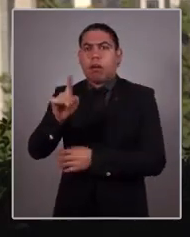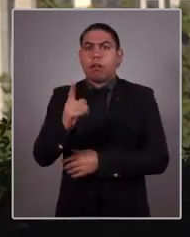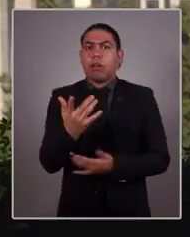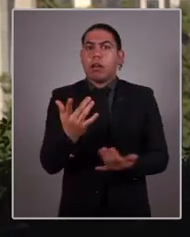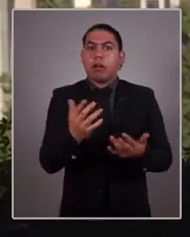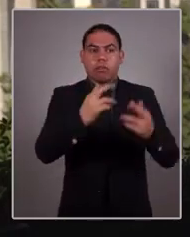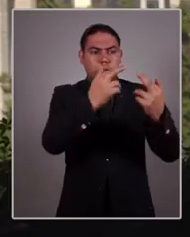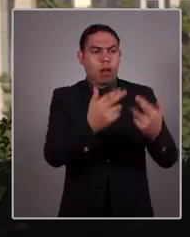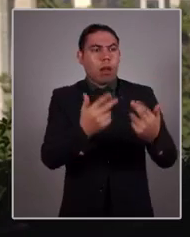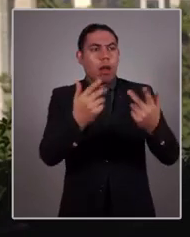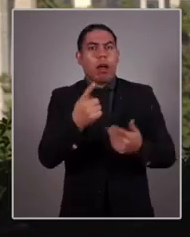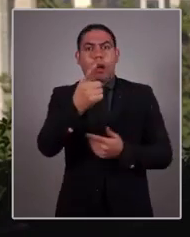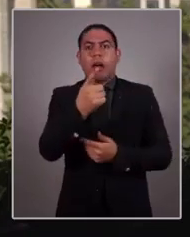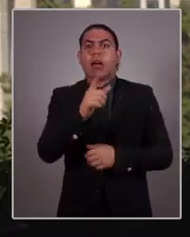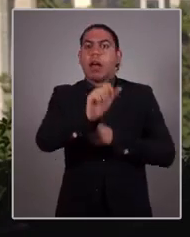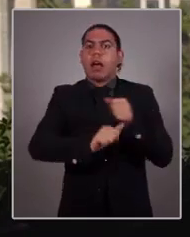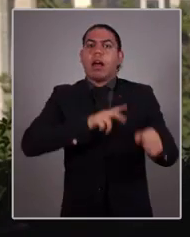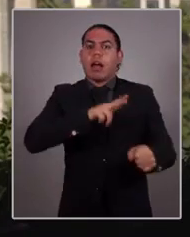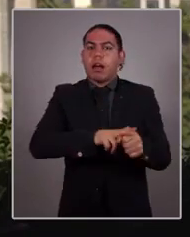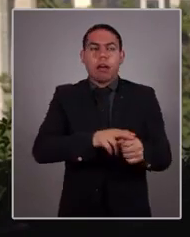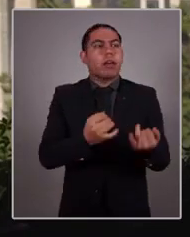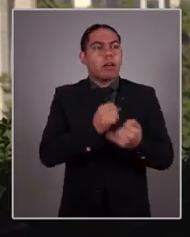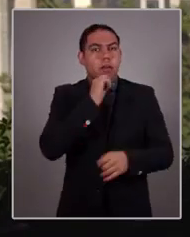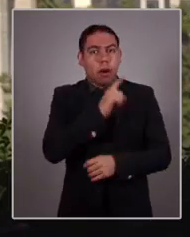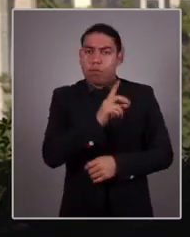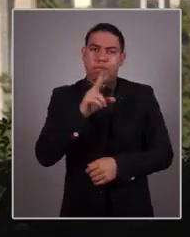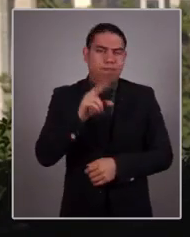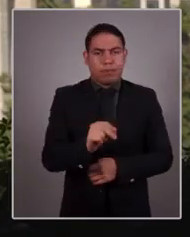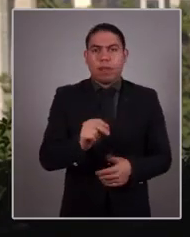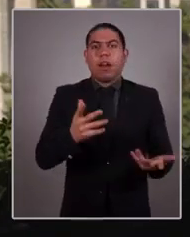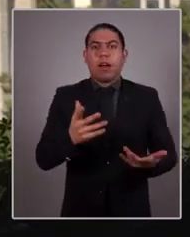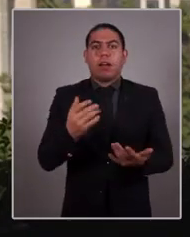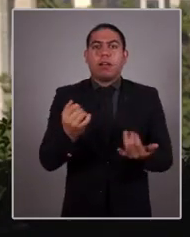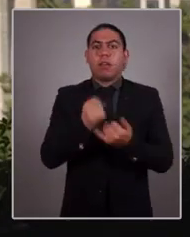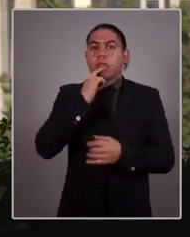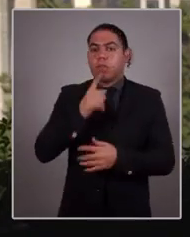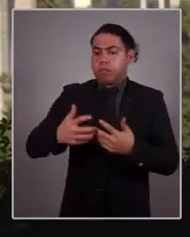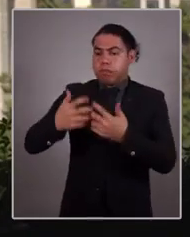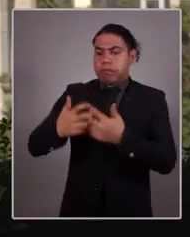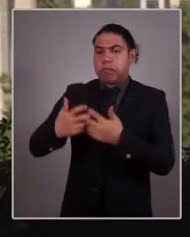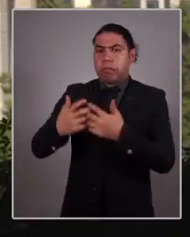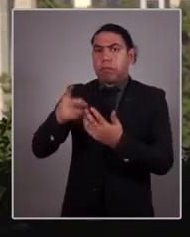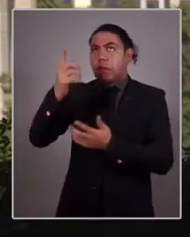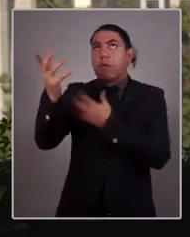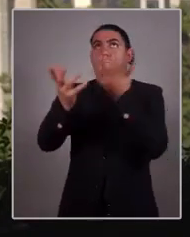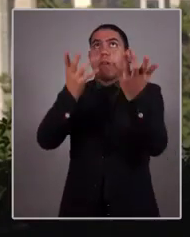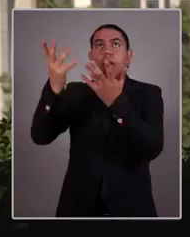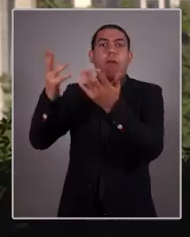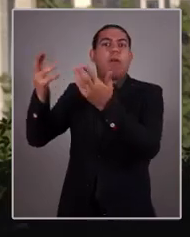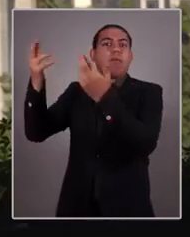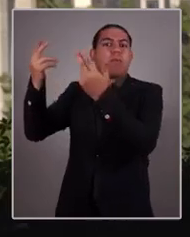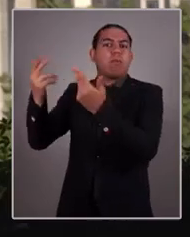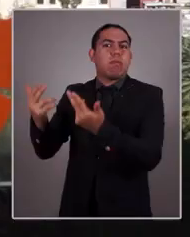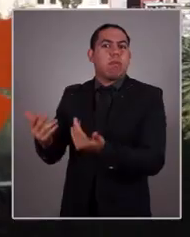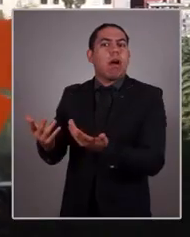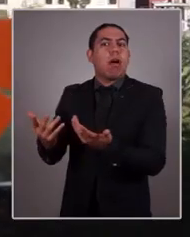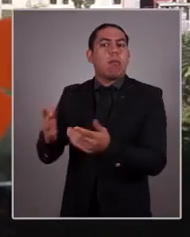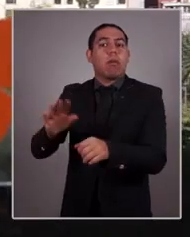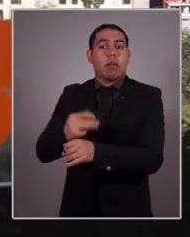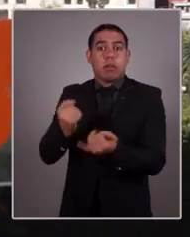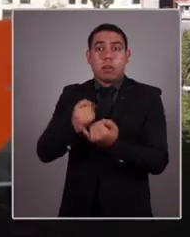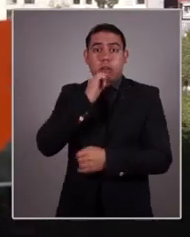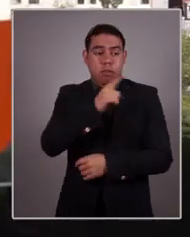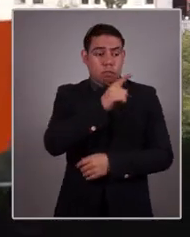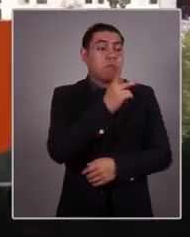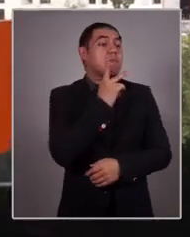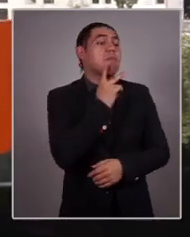recursos naturales, ni el pasado de un gobierno que hoy le apuesta a frenar la transición energética y la devastación del medio ambiente. Apostar a las